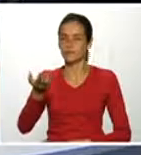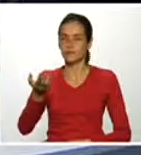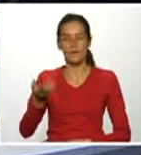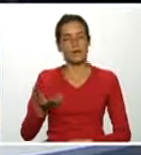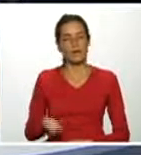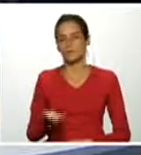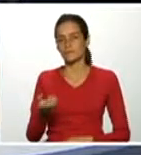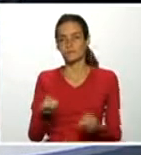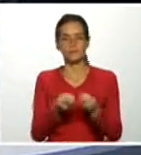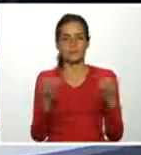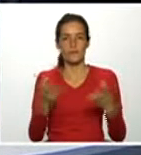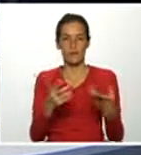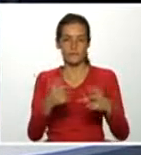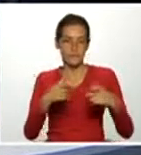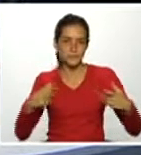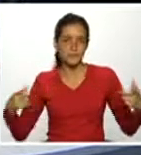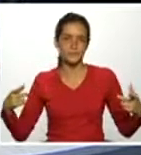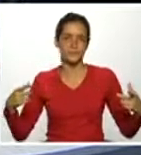una gran masa